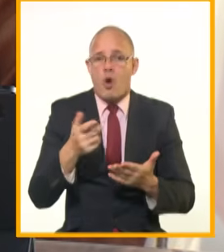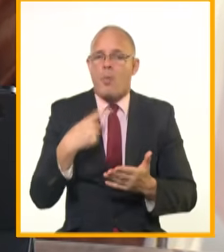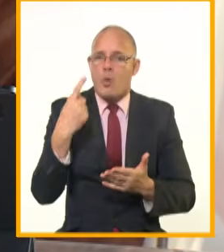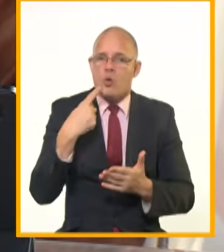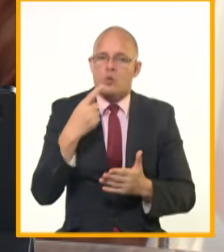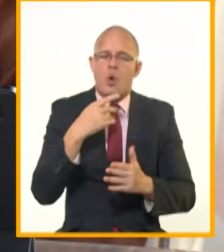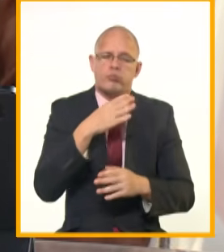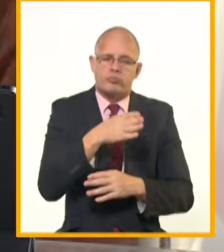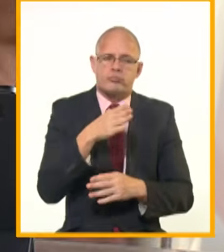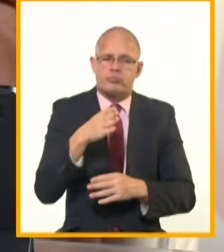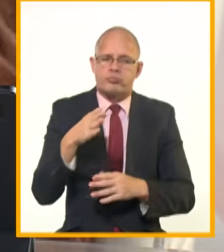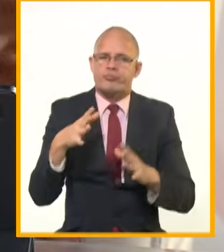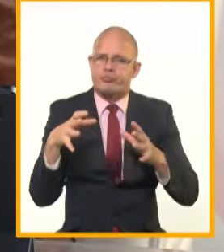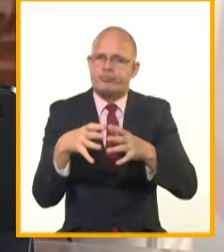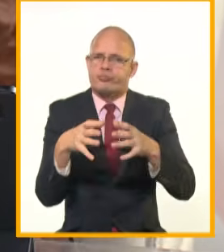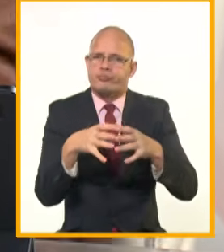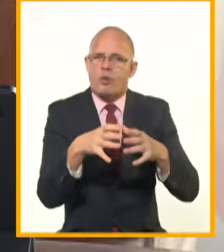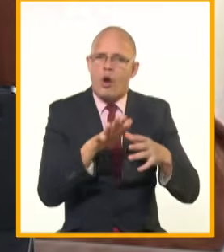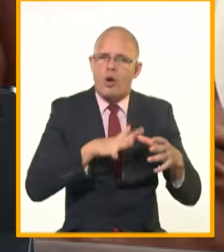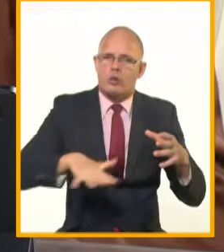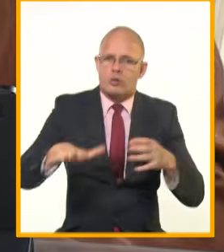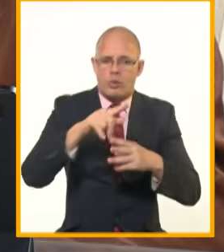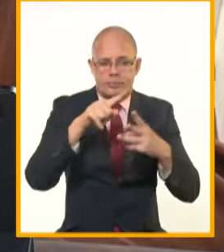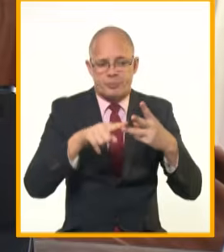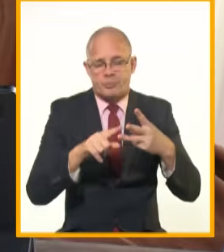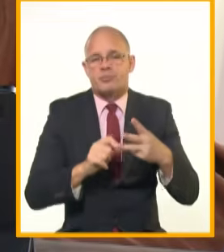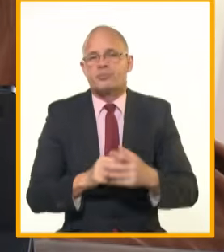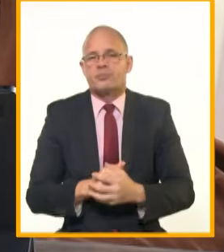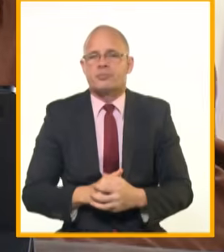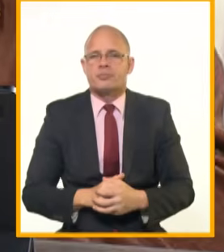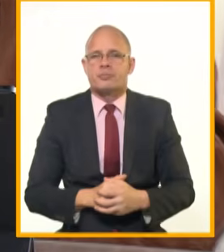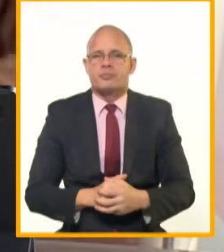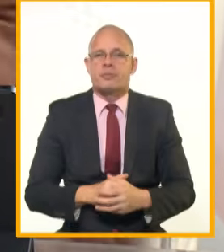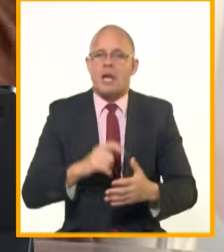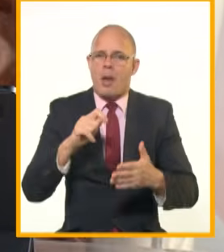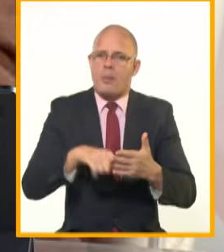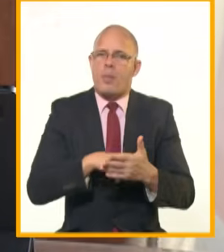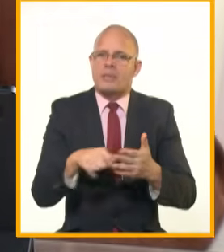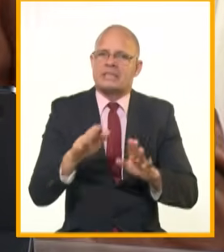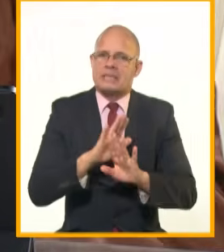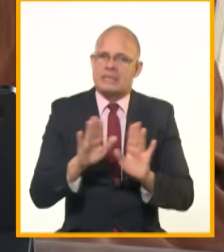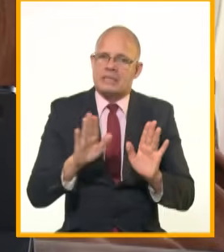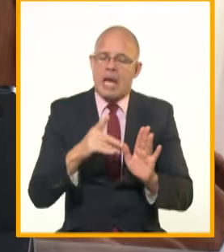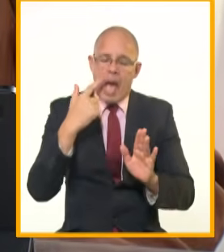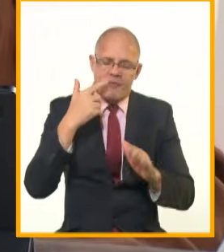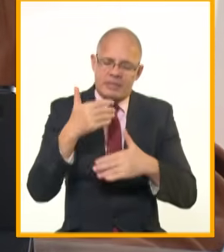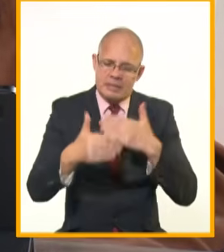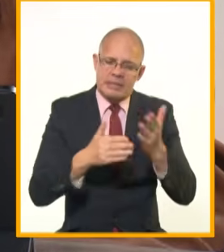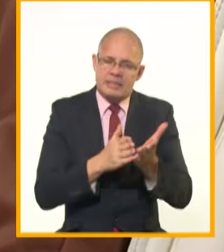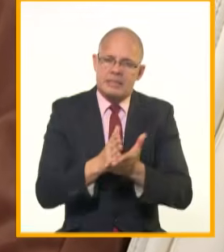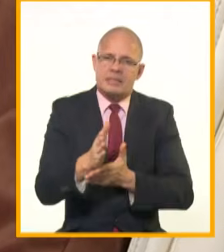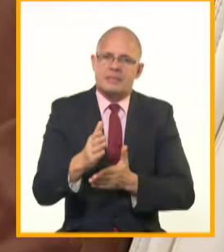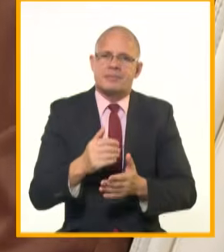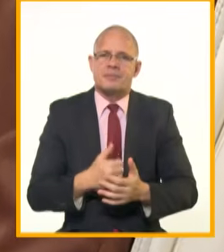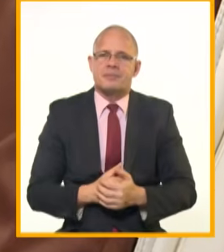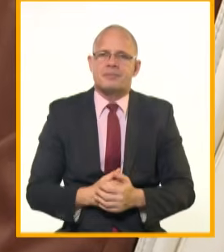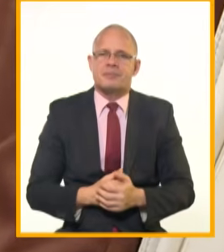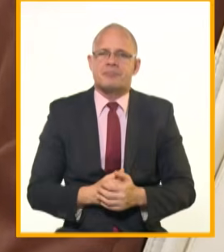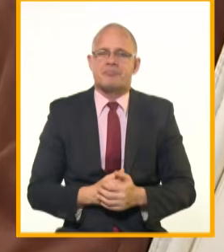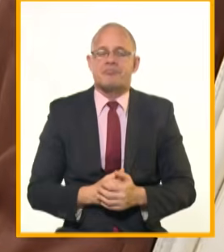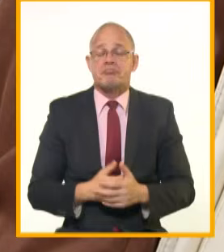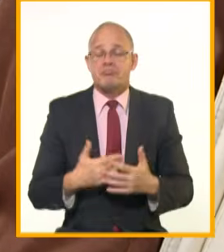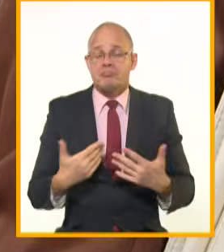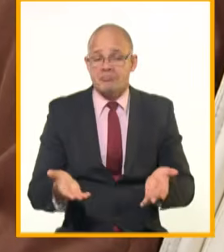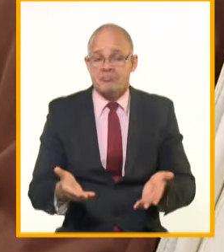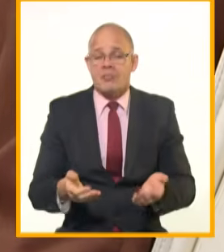populares, atendiendo estas prioridades que hemos diseñado desde la provincia y que sigue el programa de gobierno del país. La provincia es